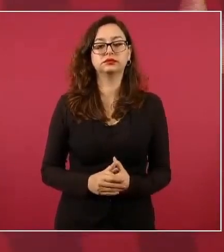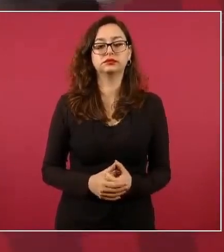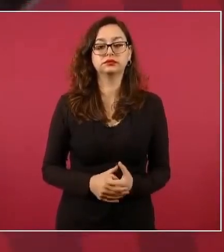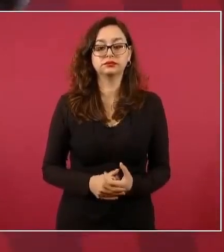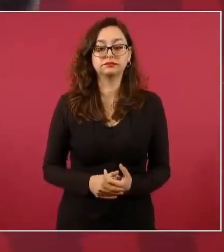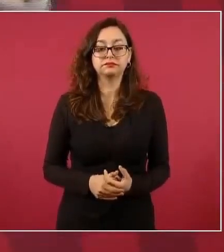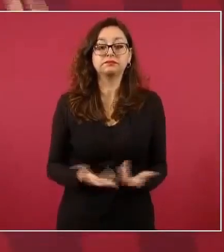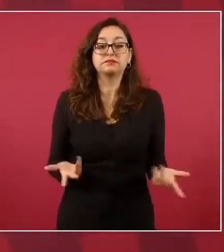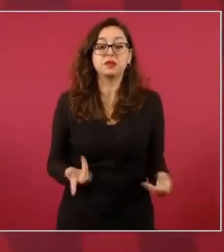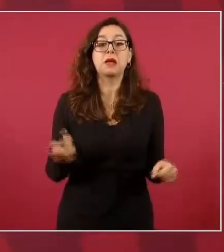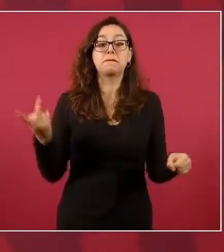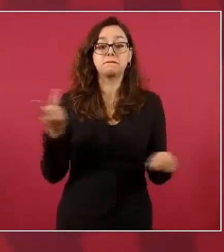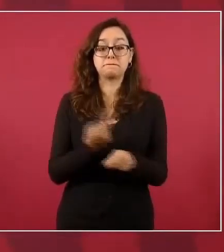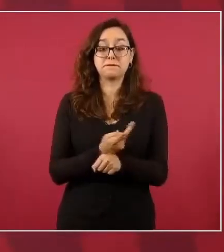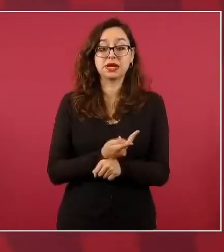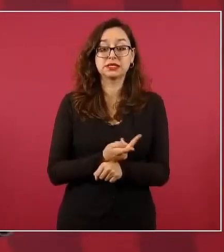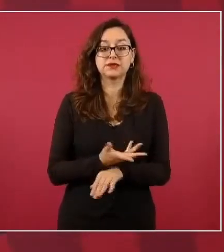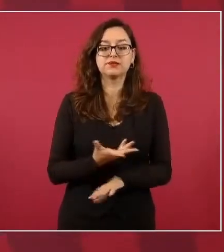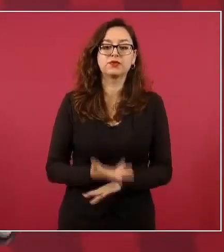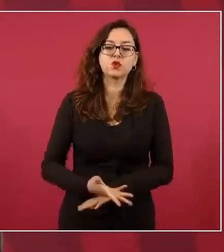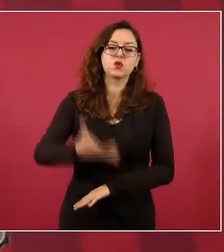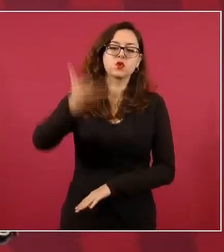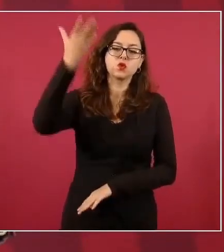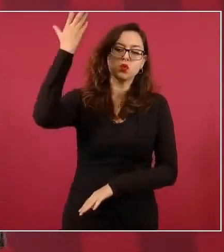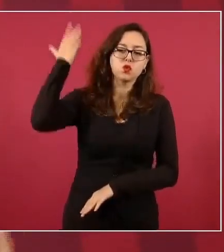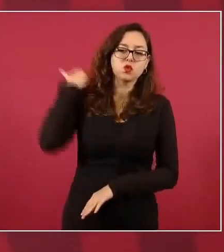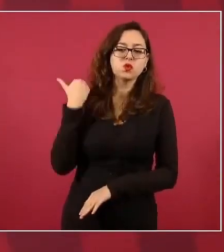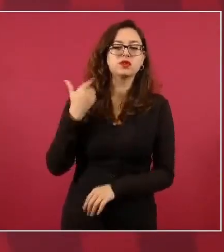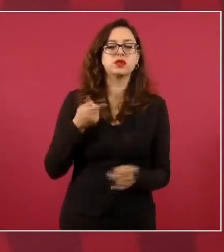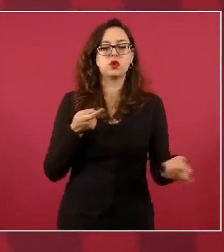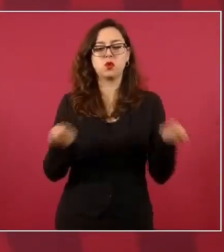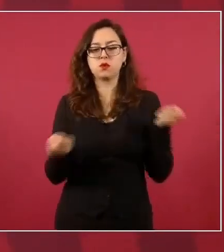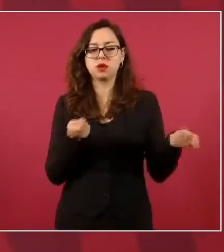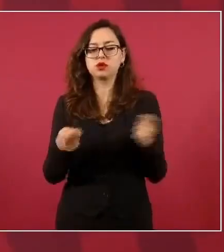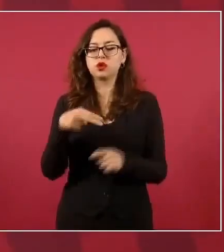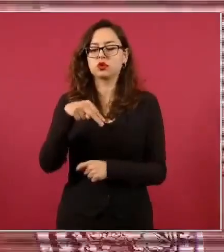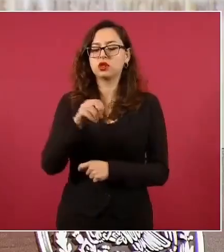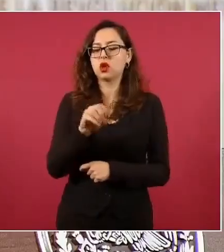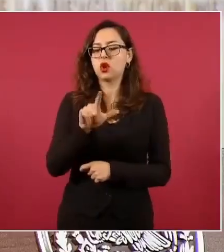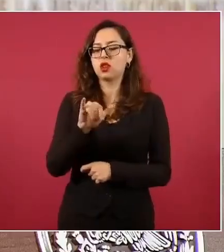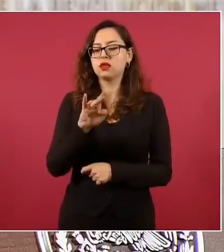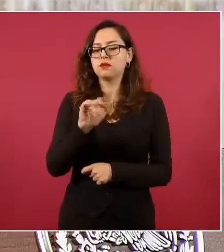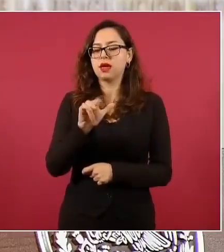tenían el control de todo,